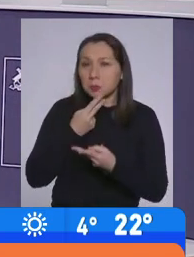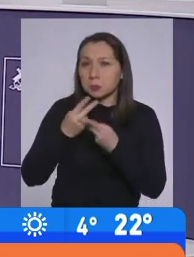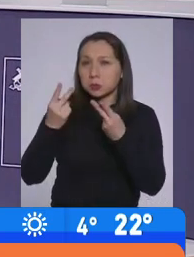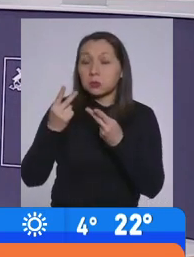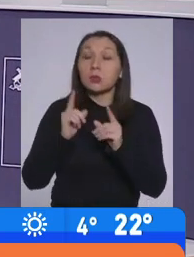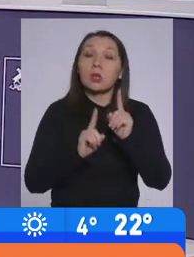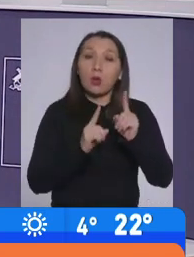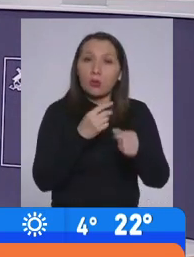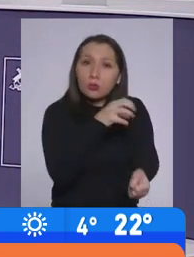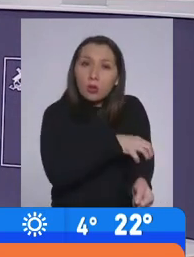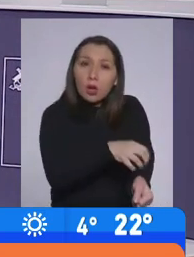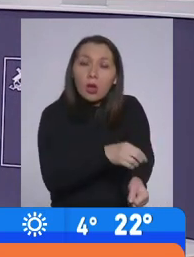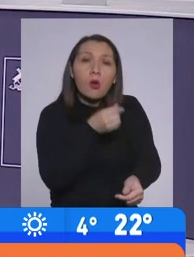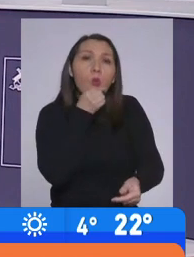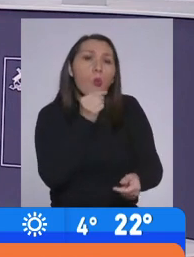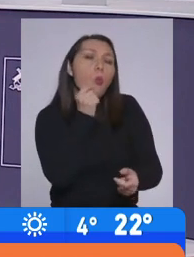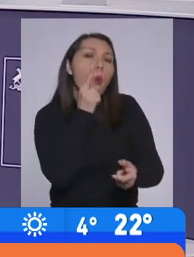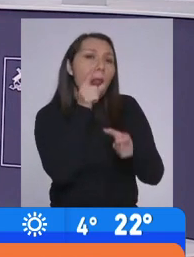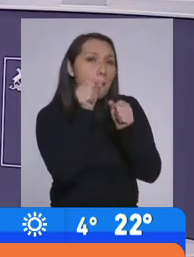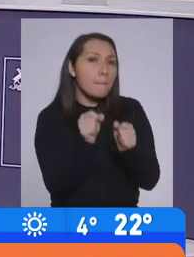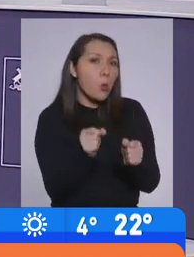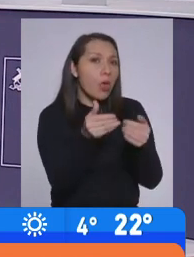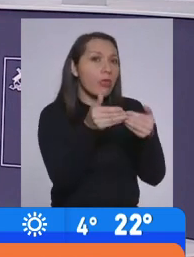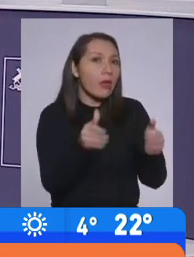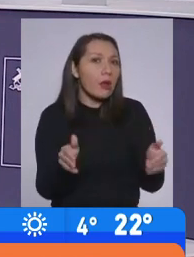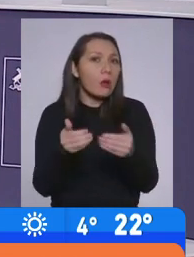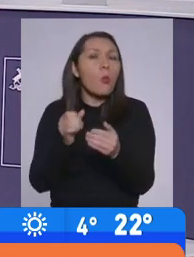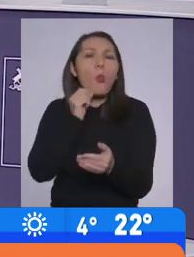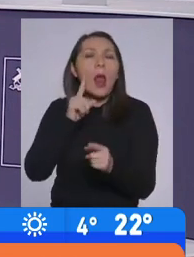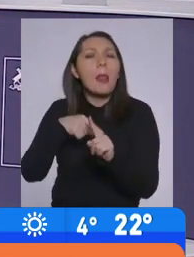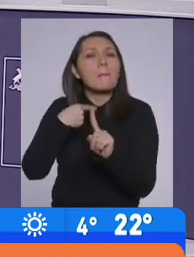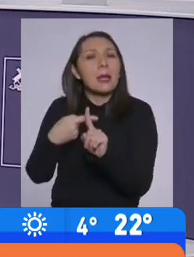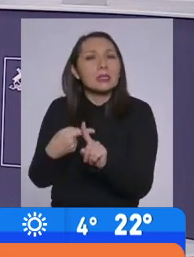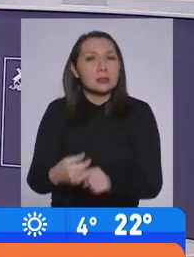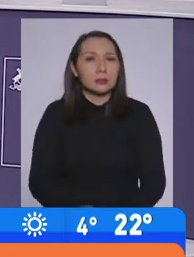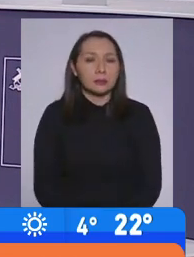regiones de más próximas a un posible del confinamiento